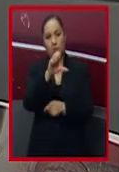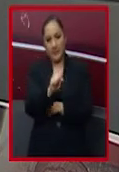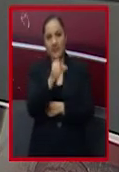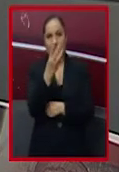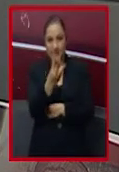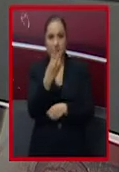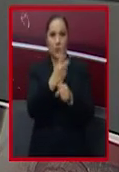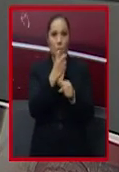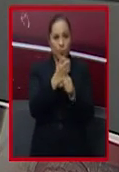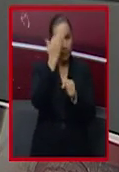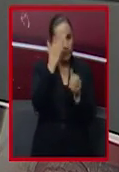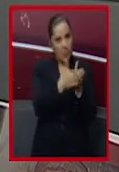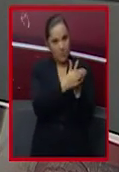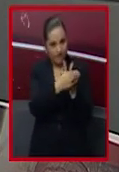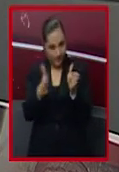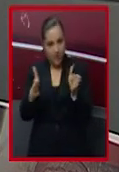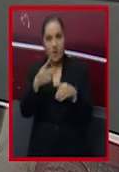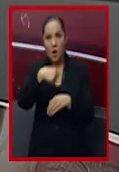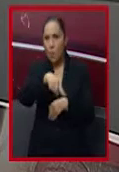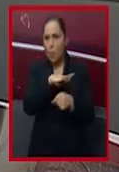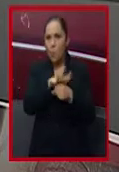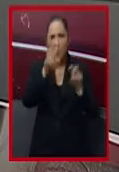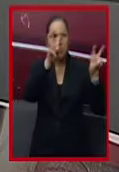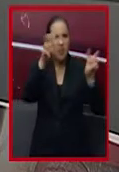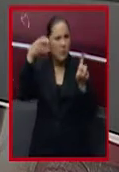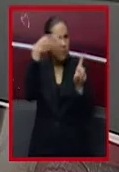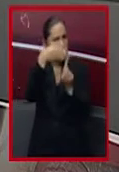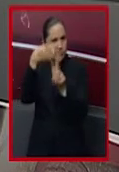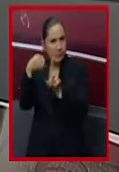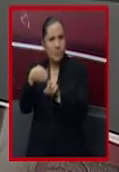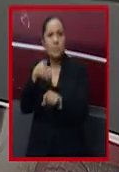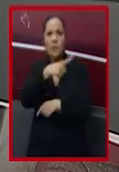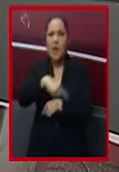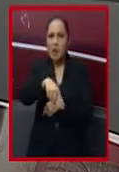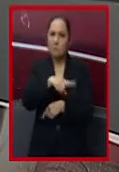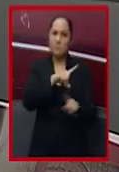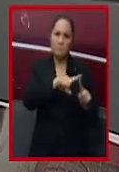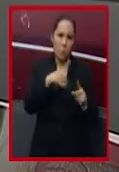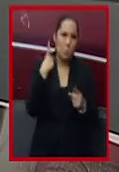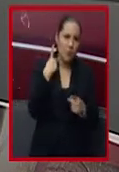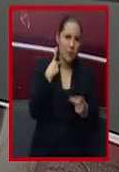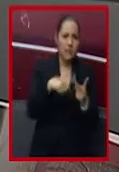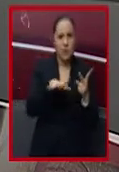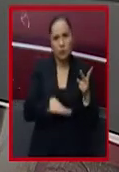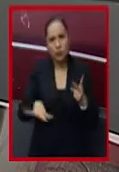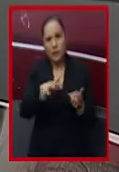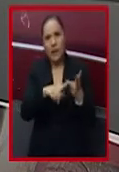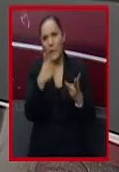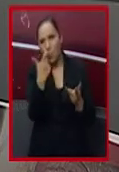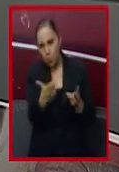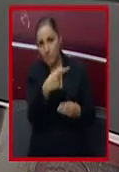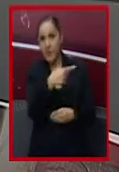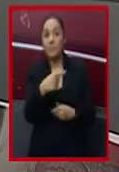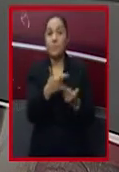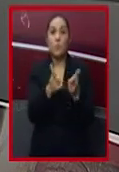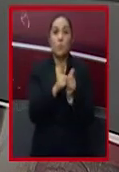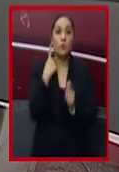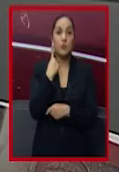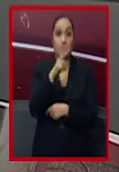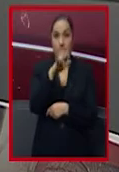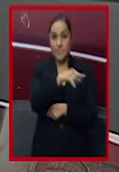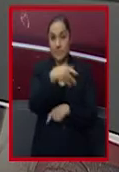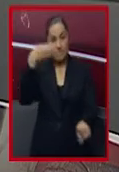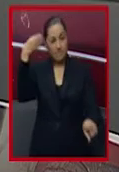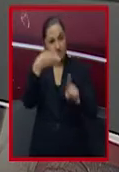periodo ordinario de sesiones. Además de temas en los apartados de agenda política, social y económica, la fracción del PRI enfocará sus esfuerzos